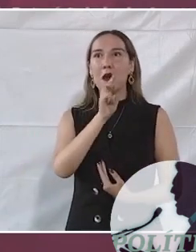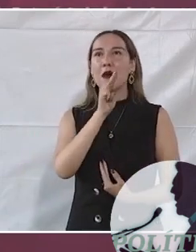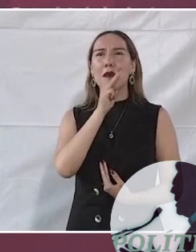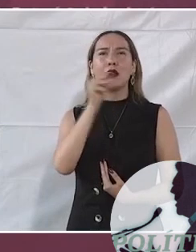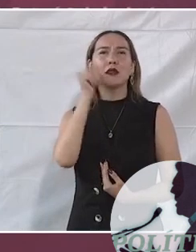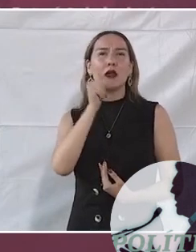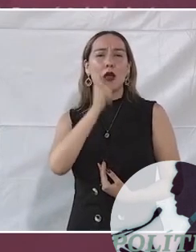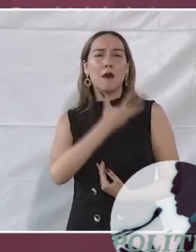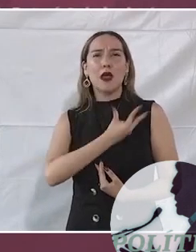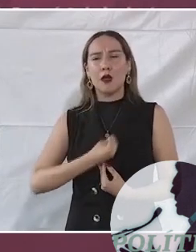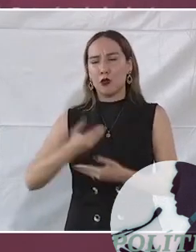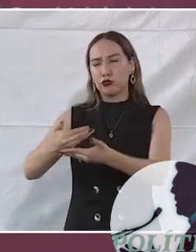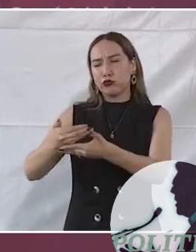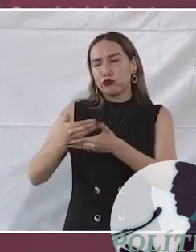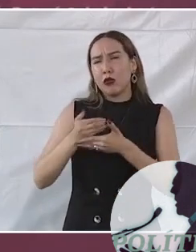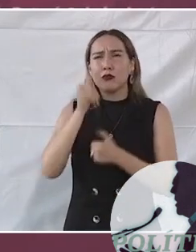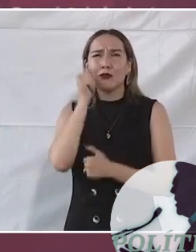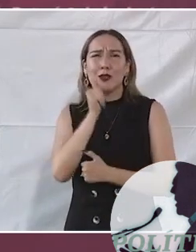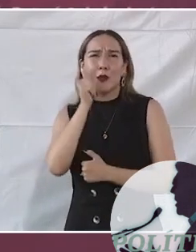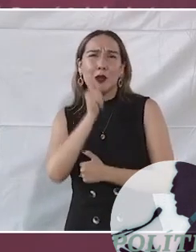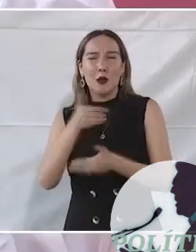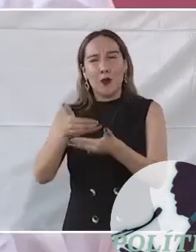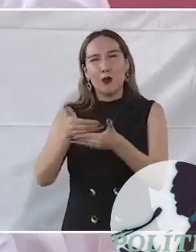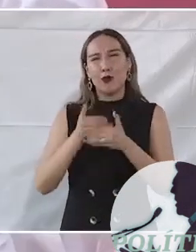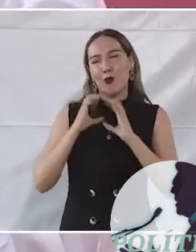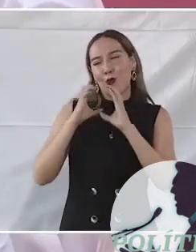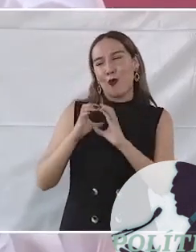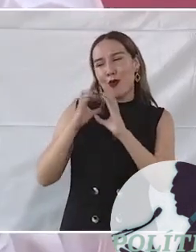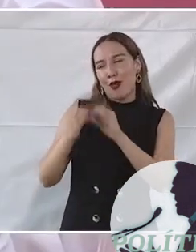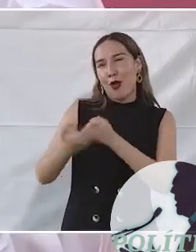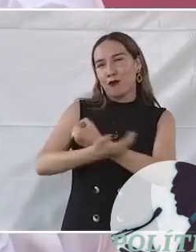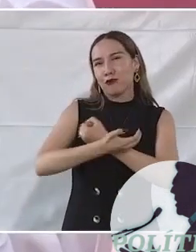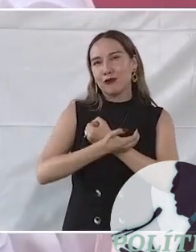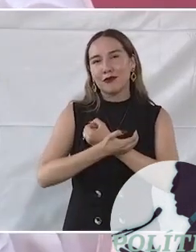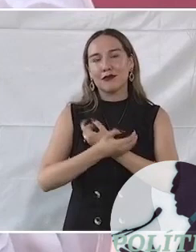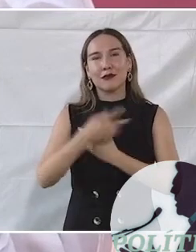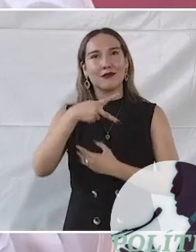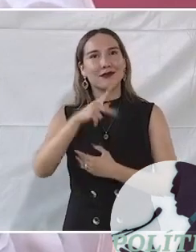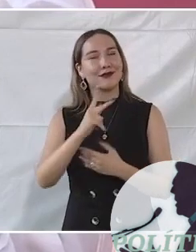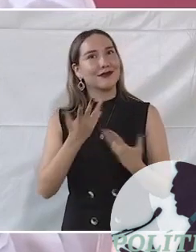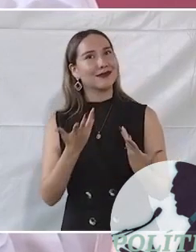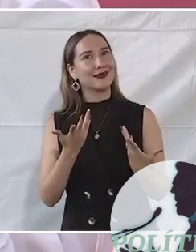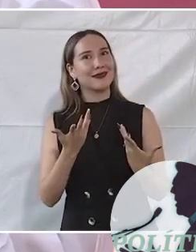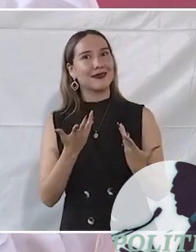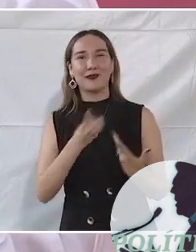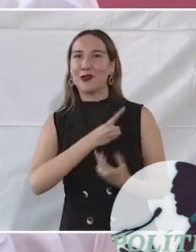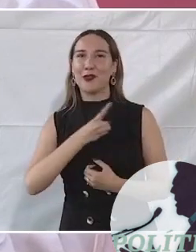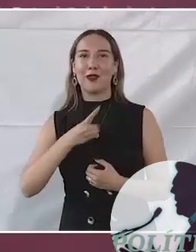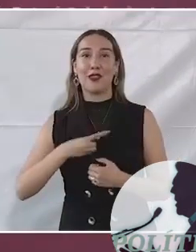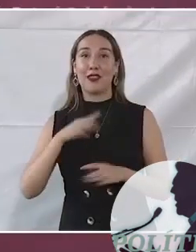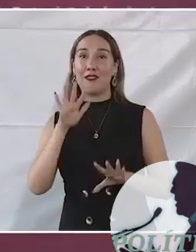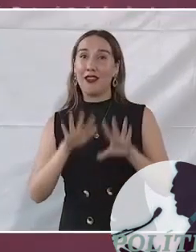hijos de la casa. Por eso hasta abusan y se quedan más de la